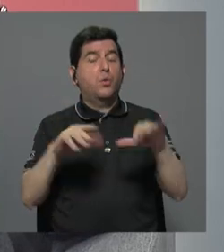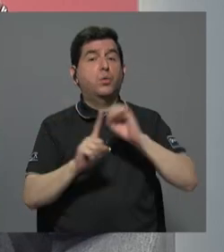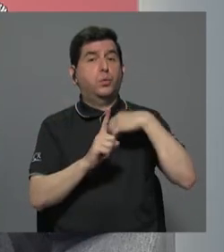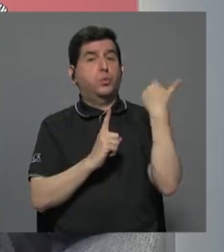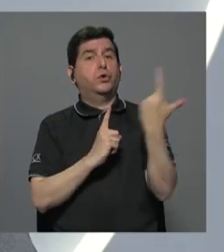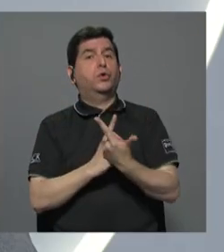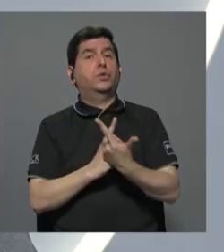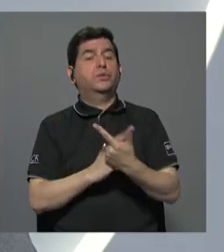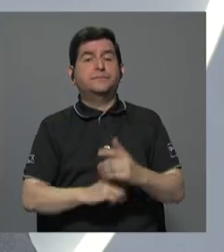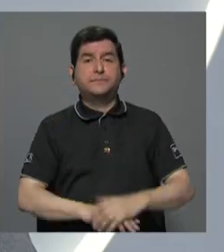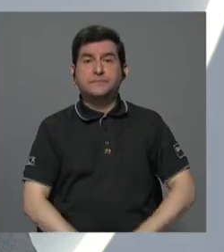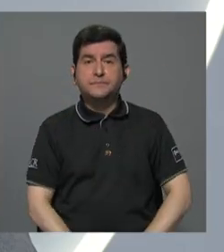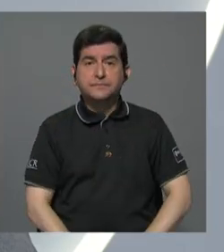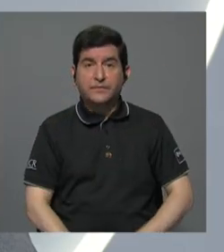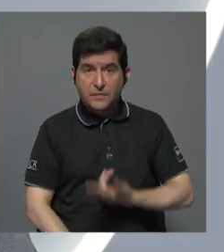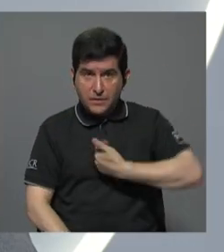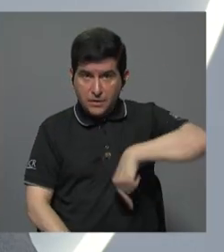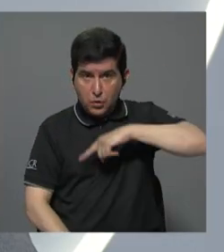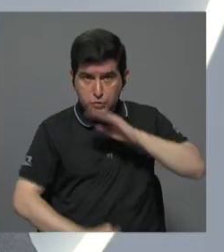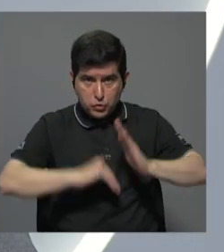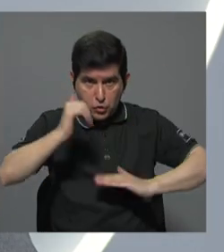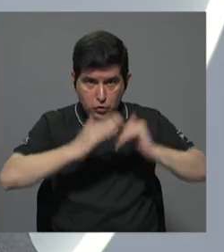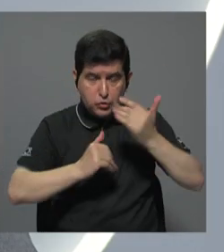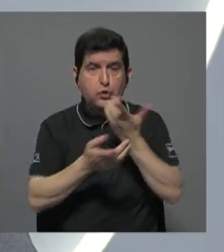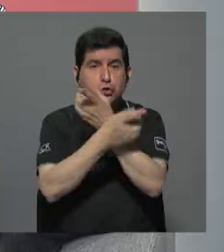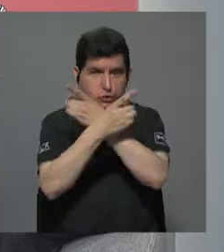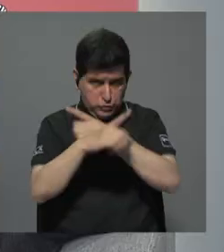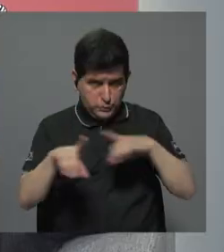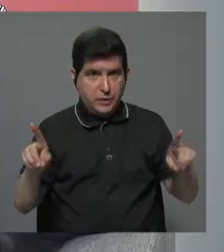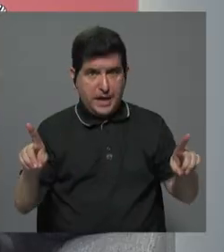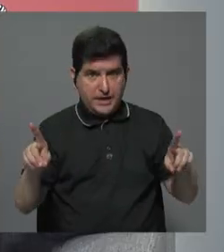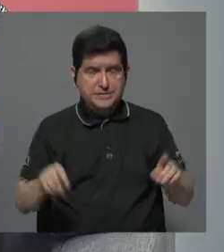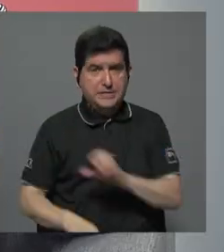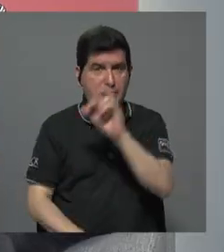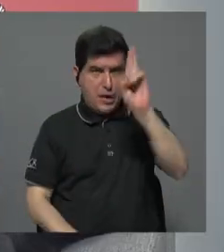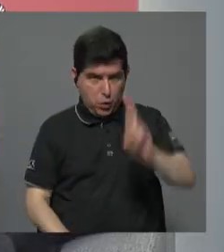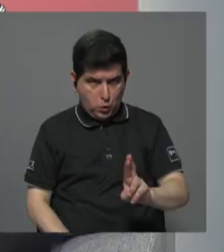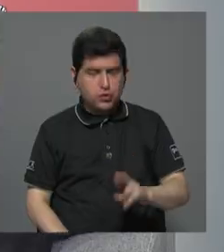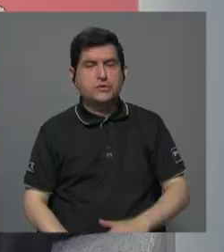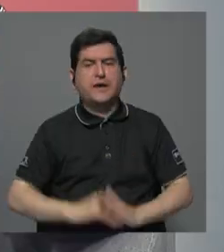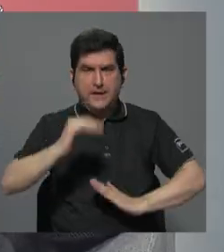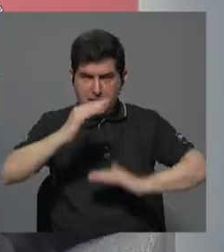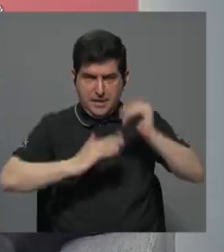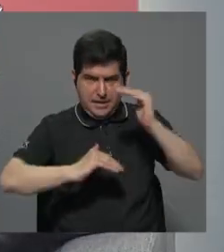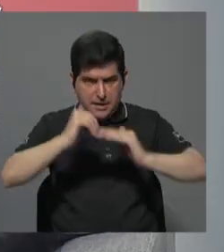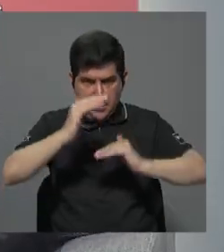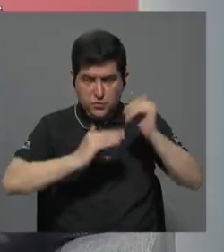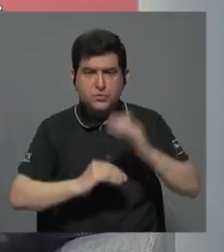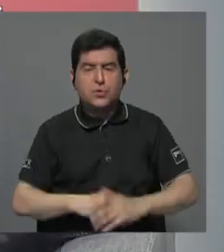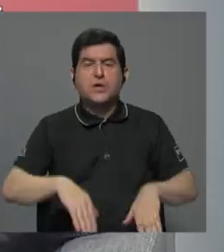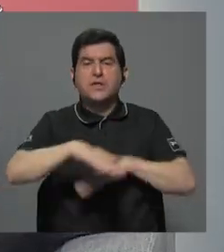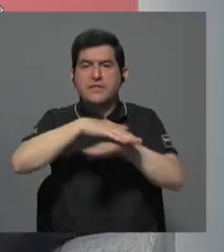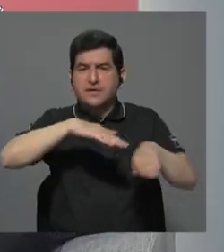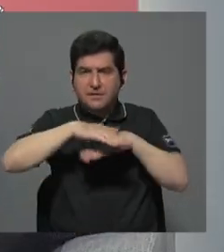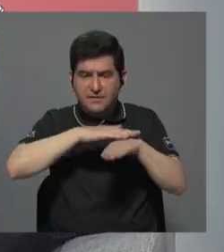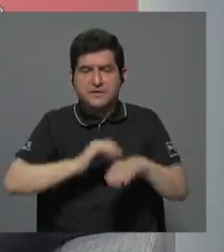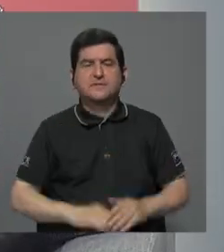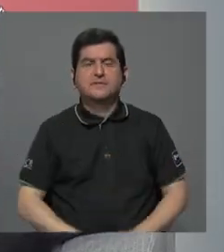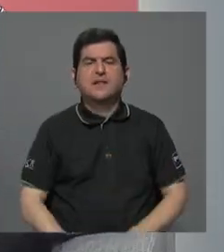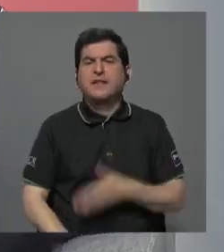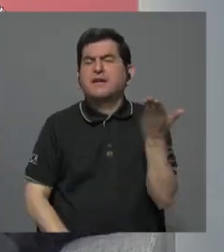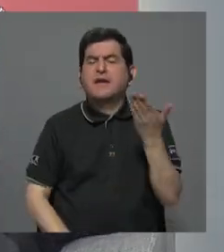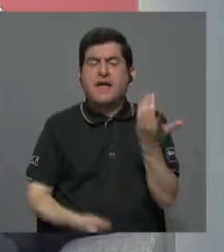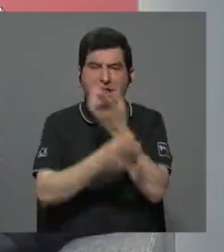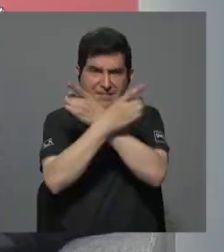es decir nosotros construimos una democracia costa rica está construida sólo sobre la base de una